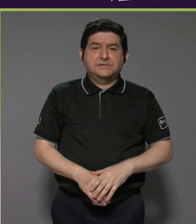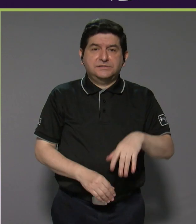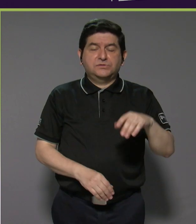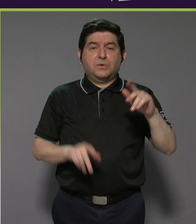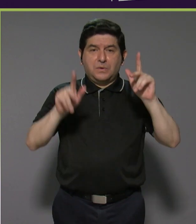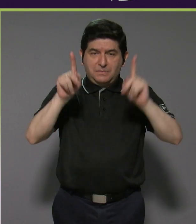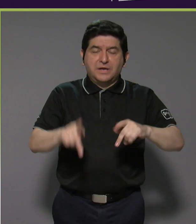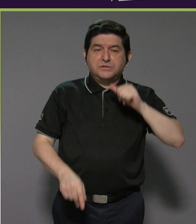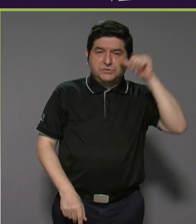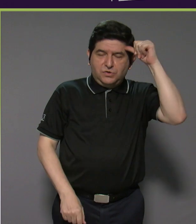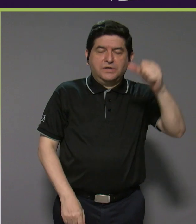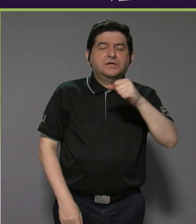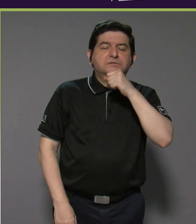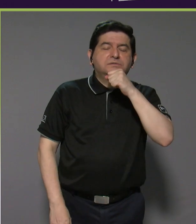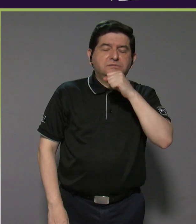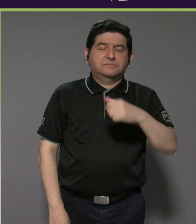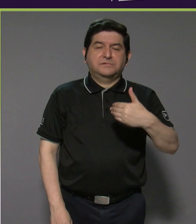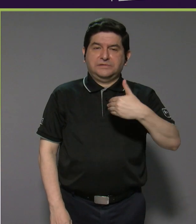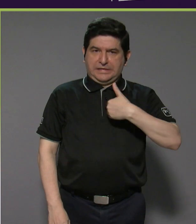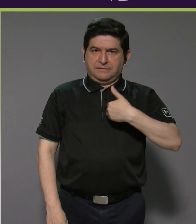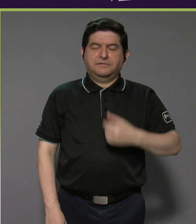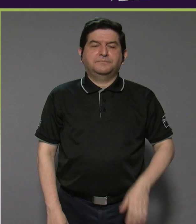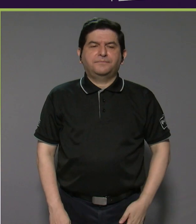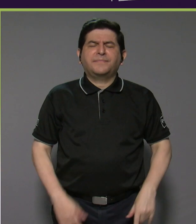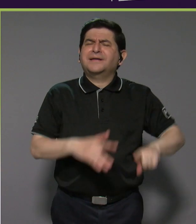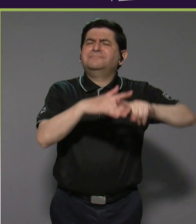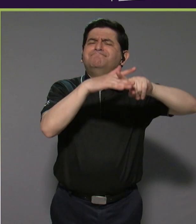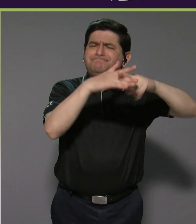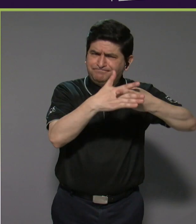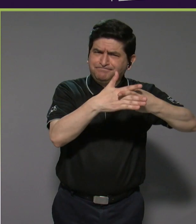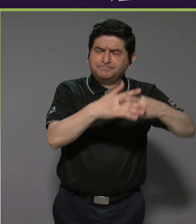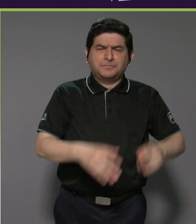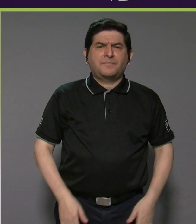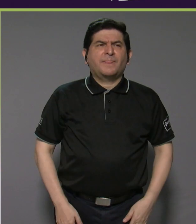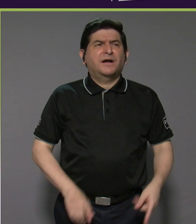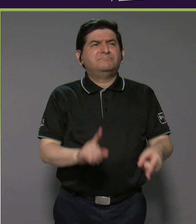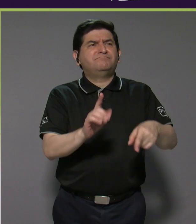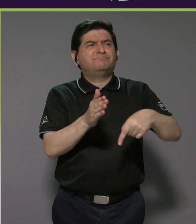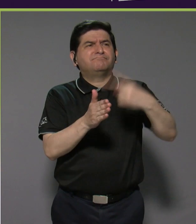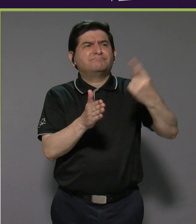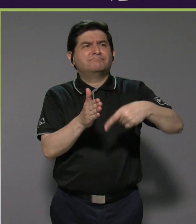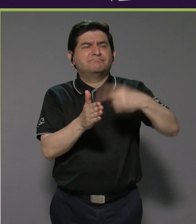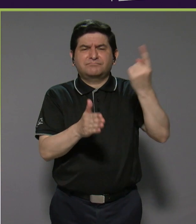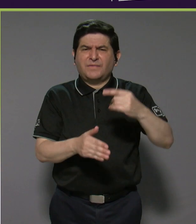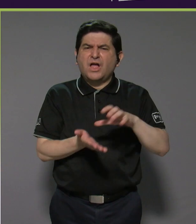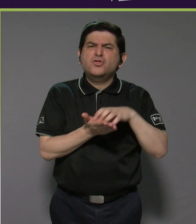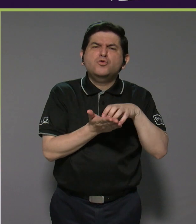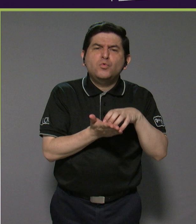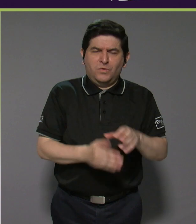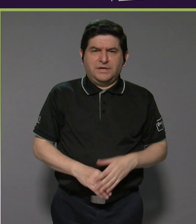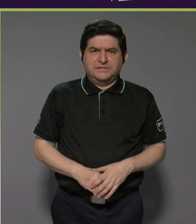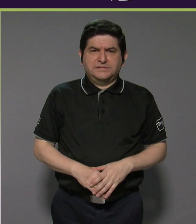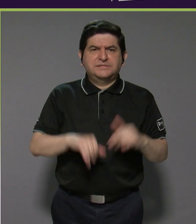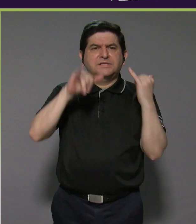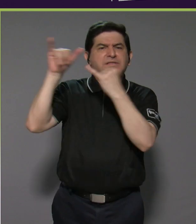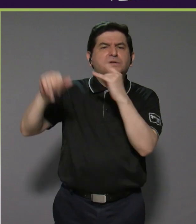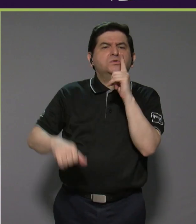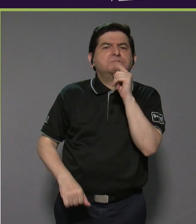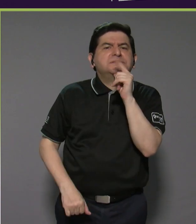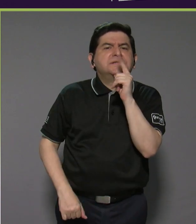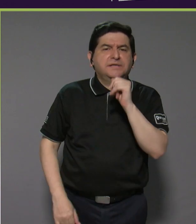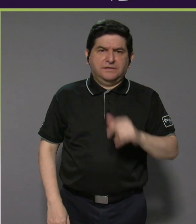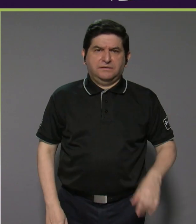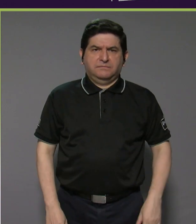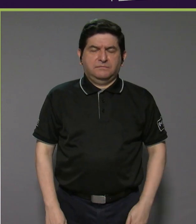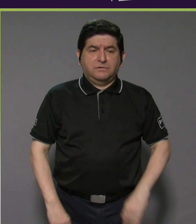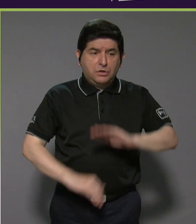las personas adultas mayores. Para comenzar, doña Sandra, muchas veces tenemos duda de quién puede denunciar,